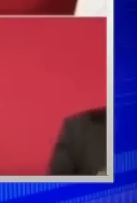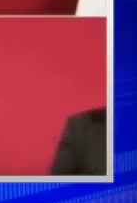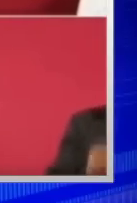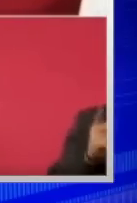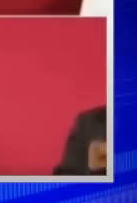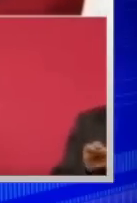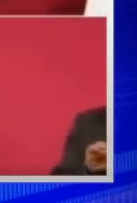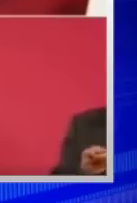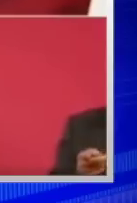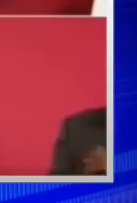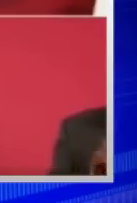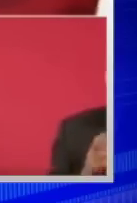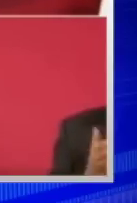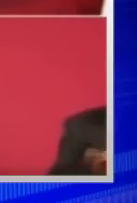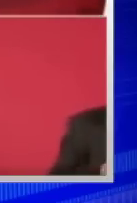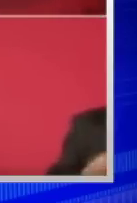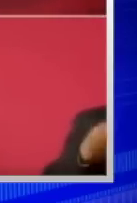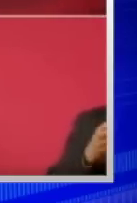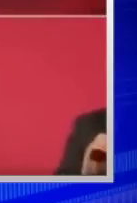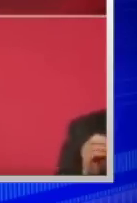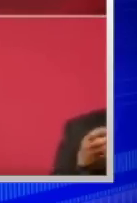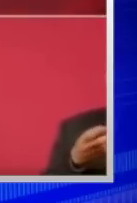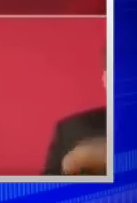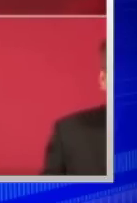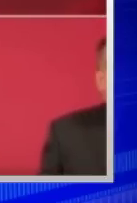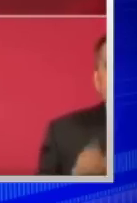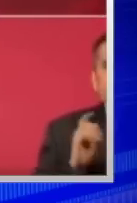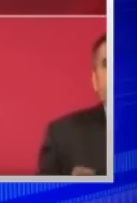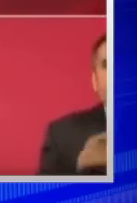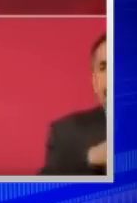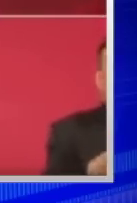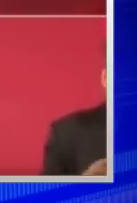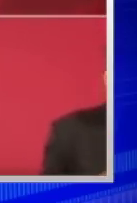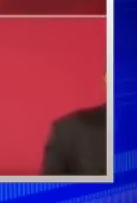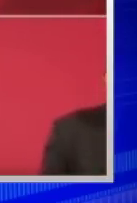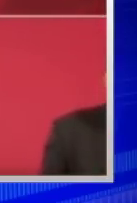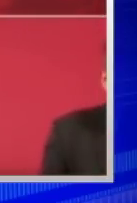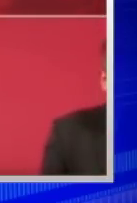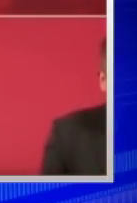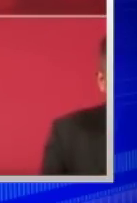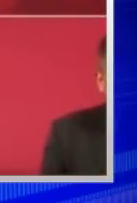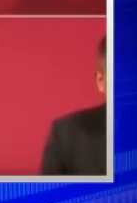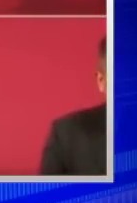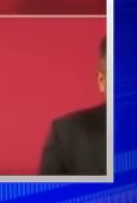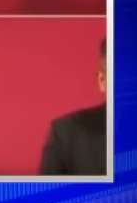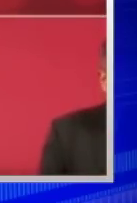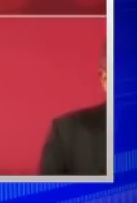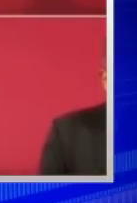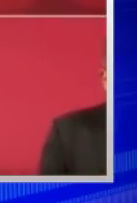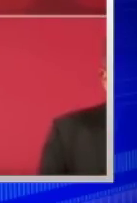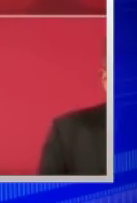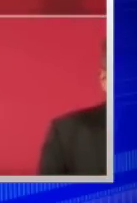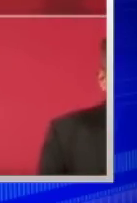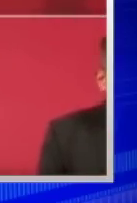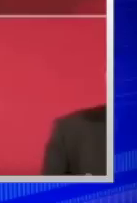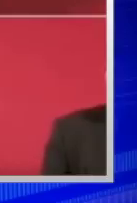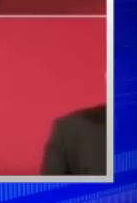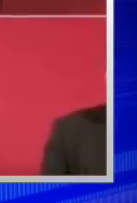o de predominio económico